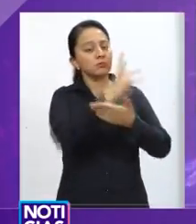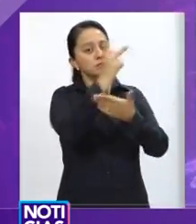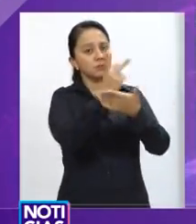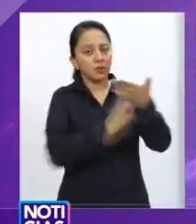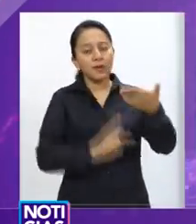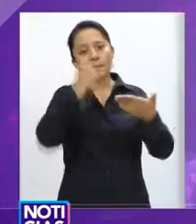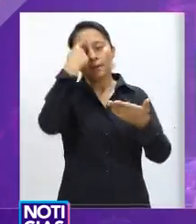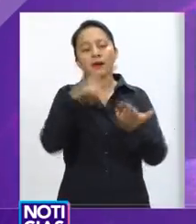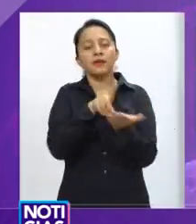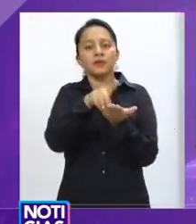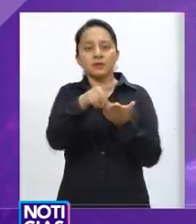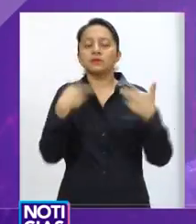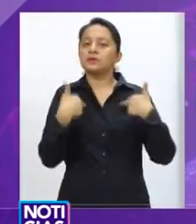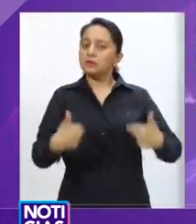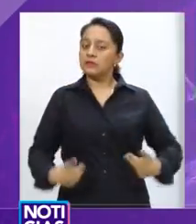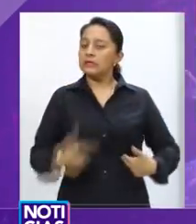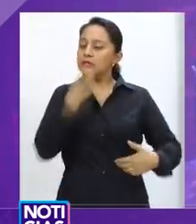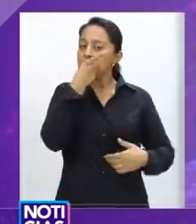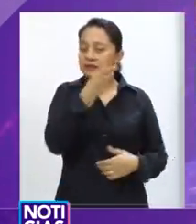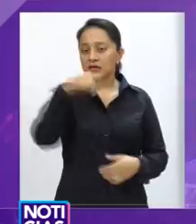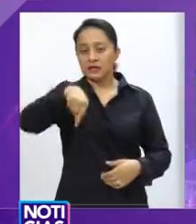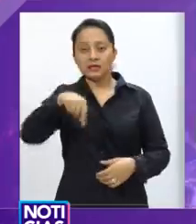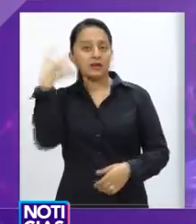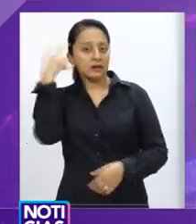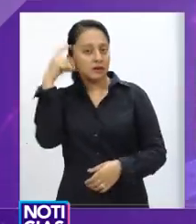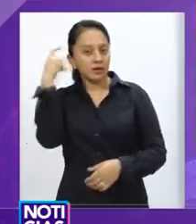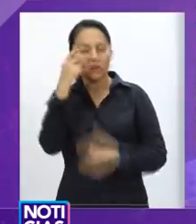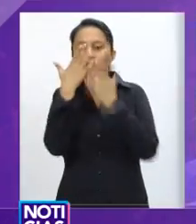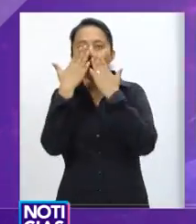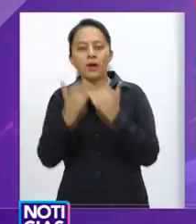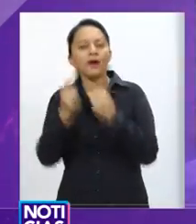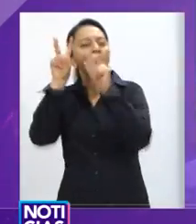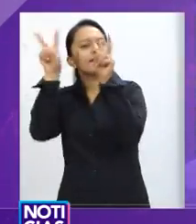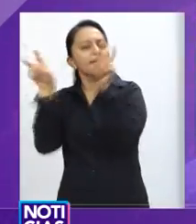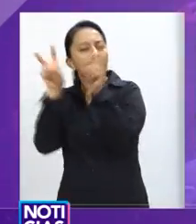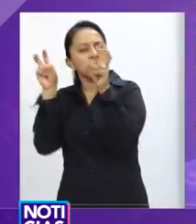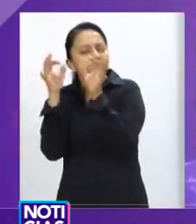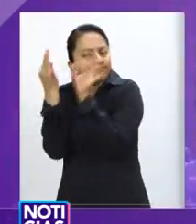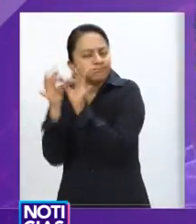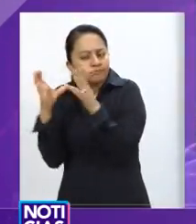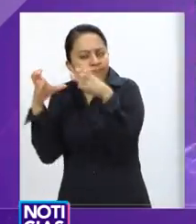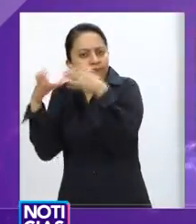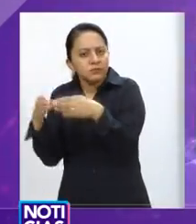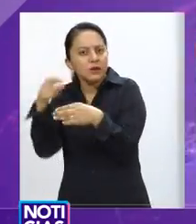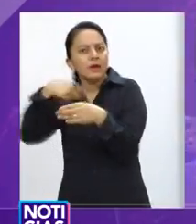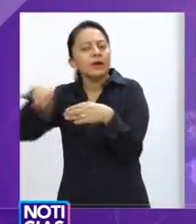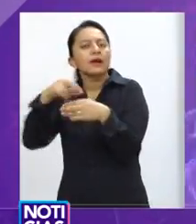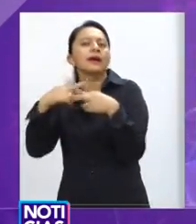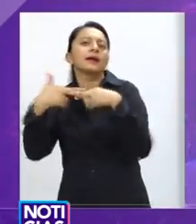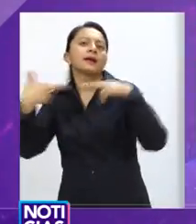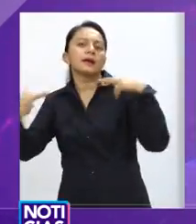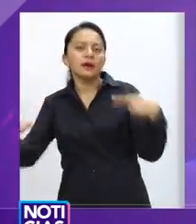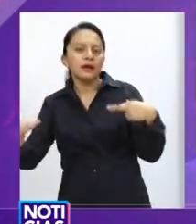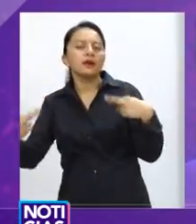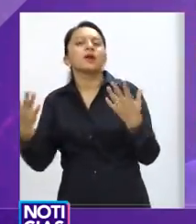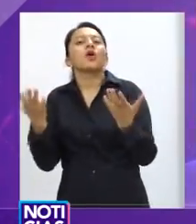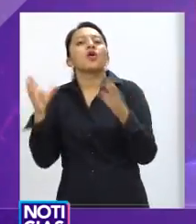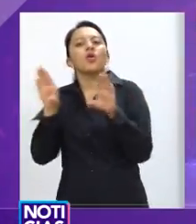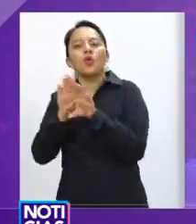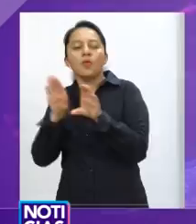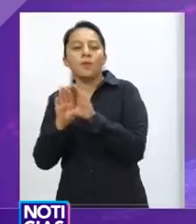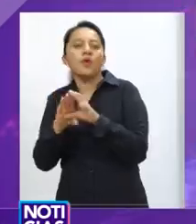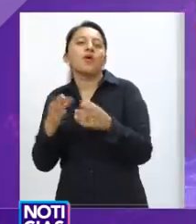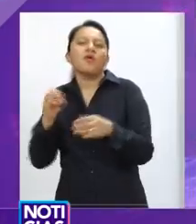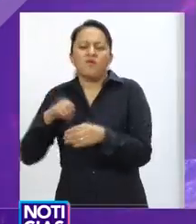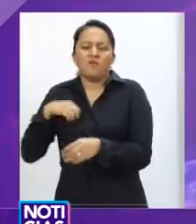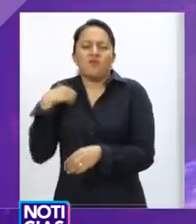descartó que en querétaro exista una temática focalizada o generalizada relacionada con homofobia con relación a la masacre ha ocurrido el sábado